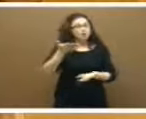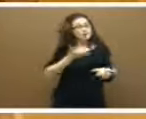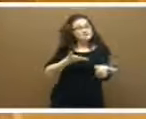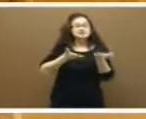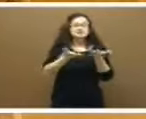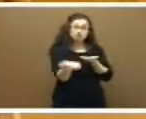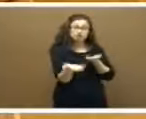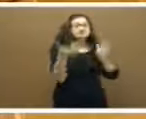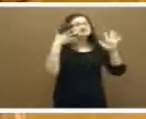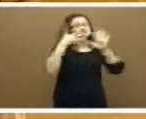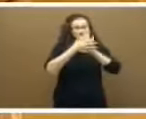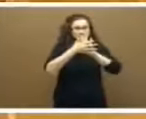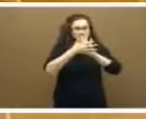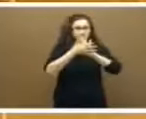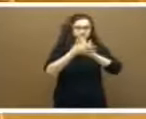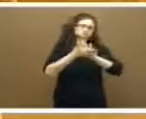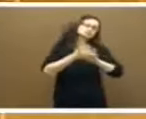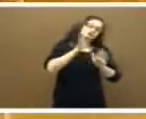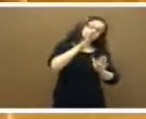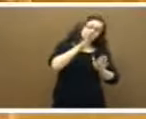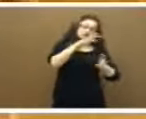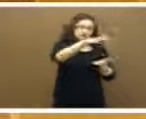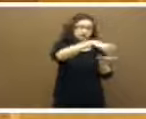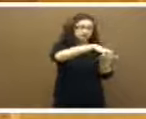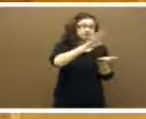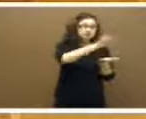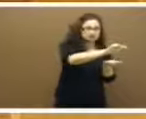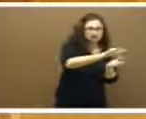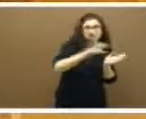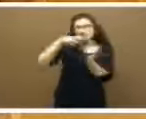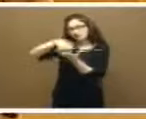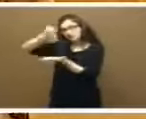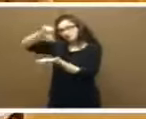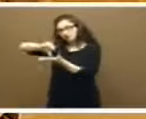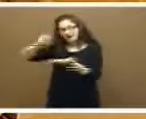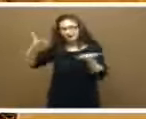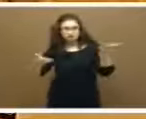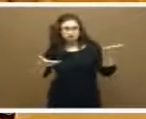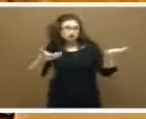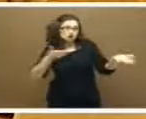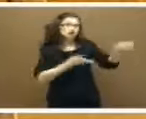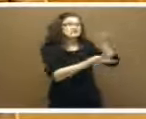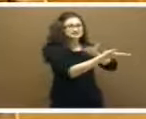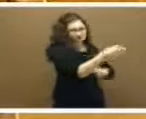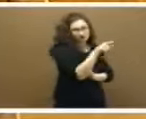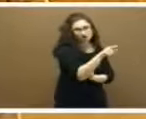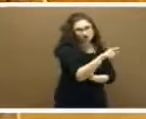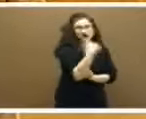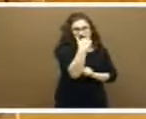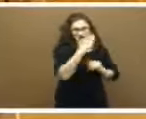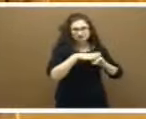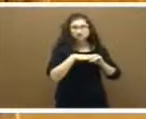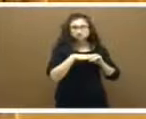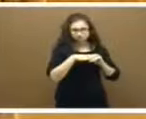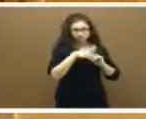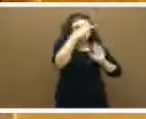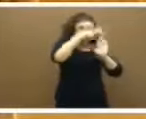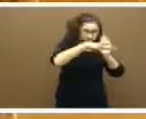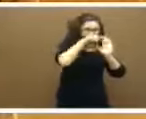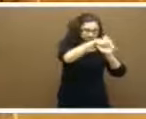por tanto, de desventaja a los alumnos en centros rurales se recoge también no solamente en esta normativa, sino en